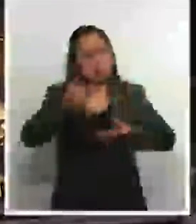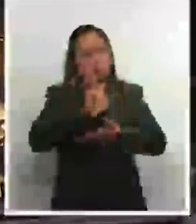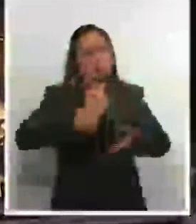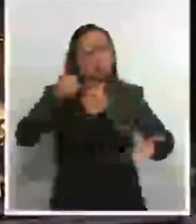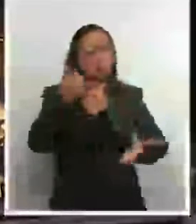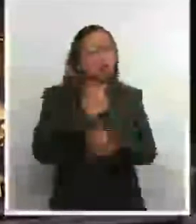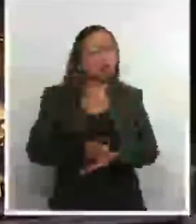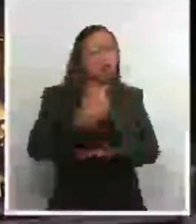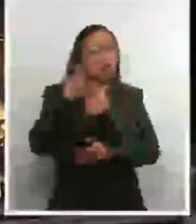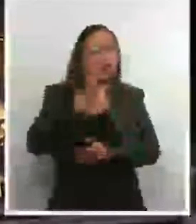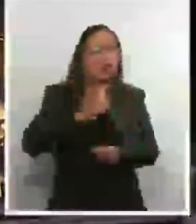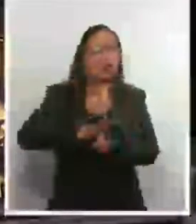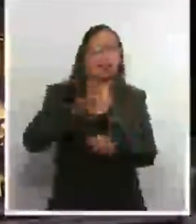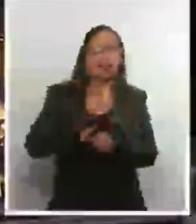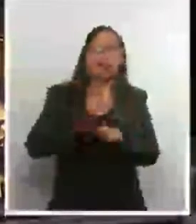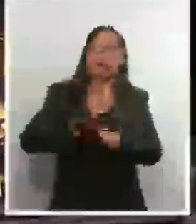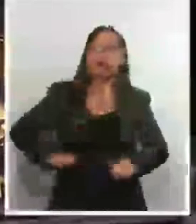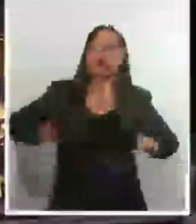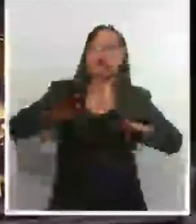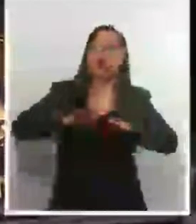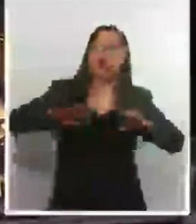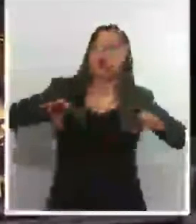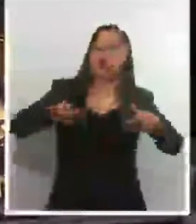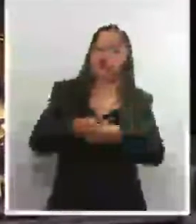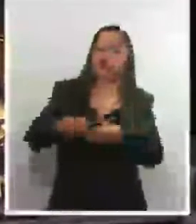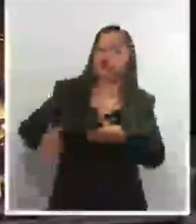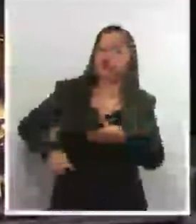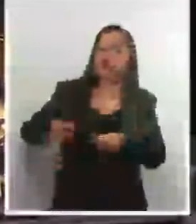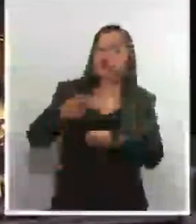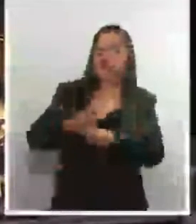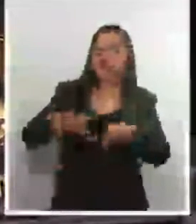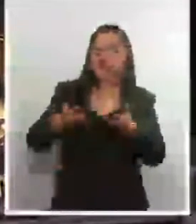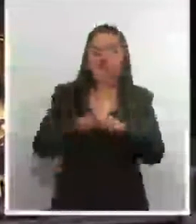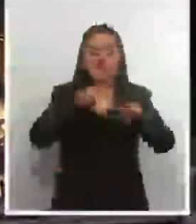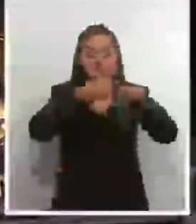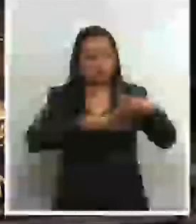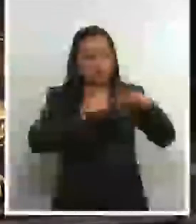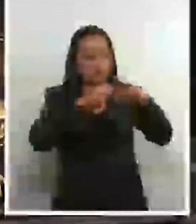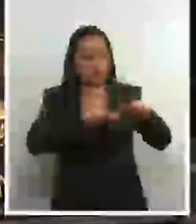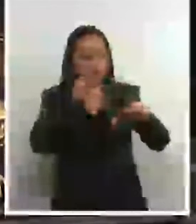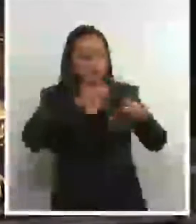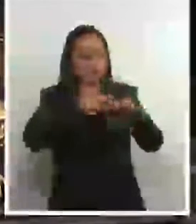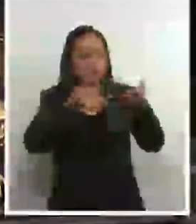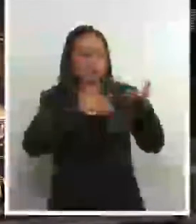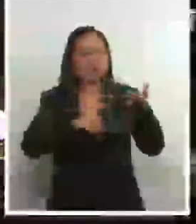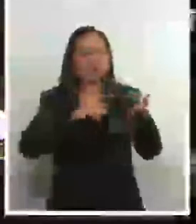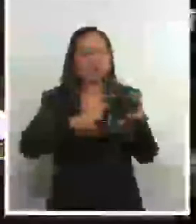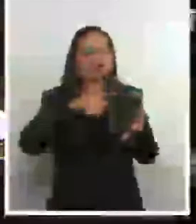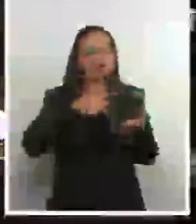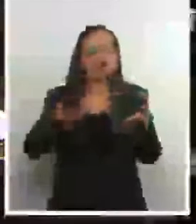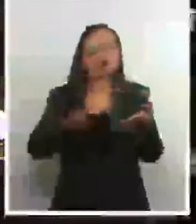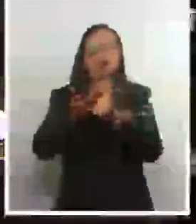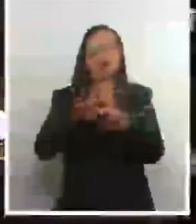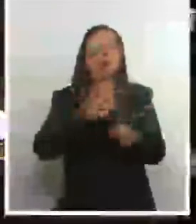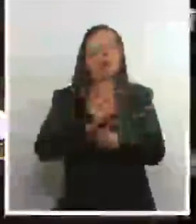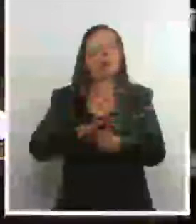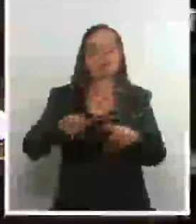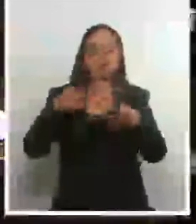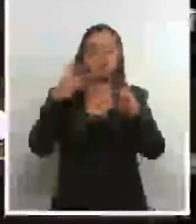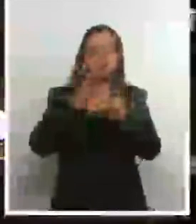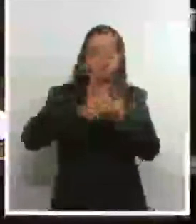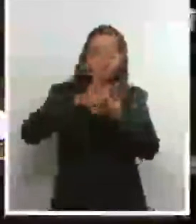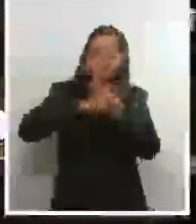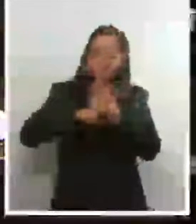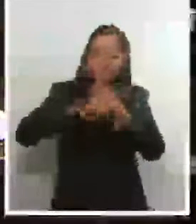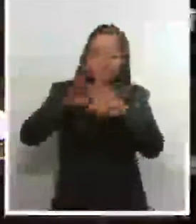ciudad como parte del Poder Ejecutivo. El resto del texto, en el resto de las fracciones, lo que hago es adecuarlo y